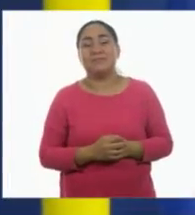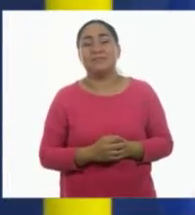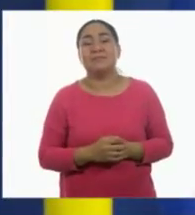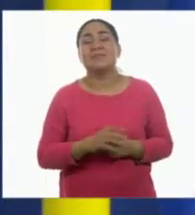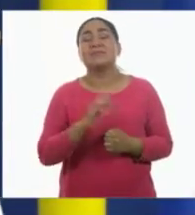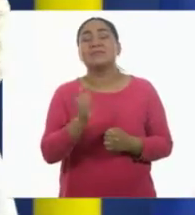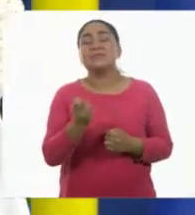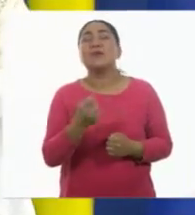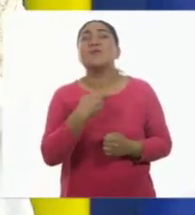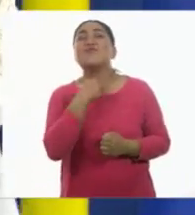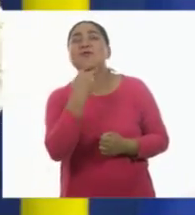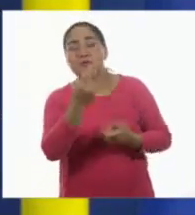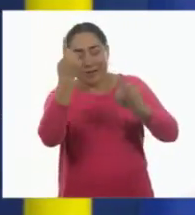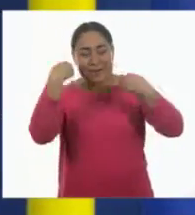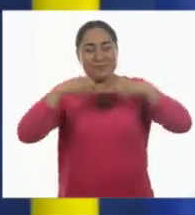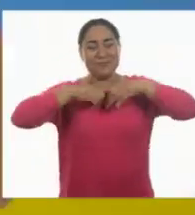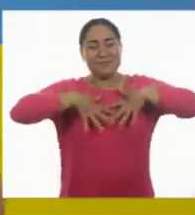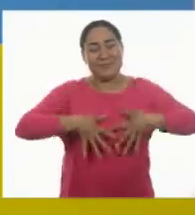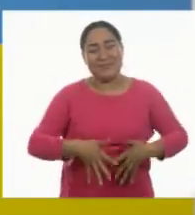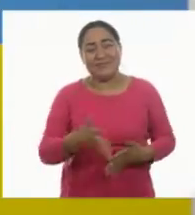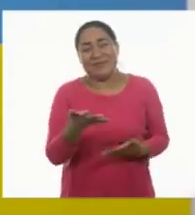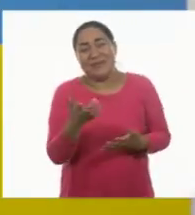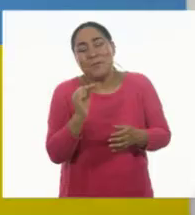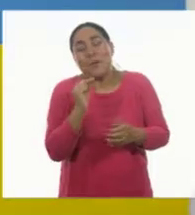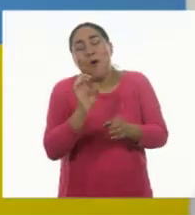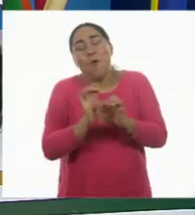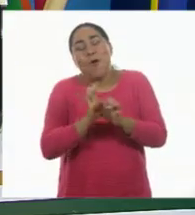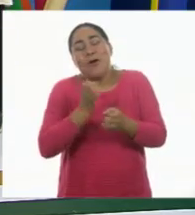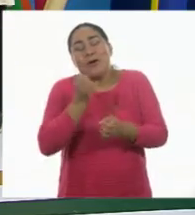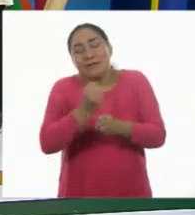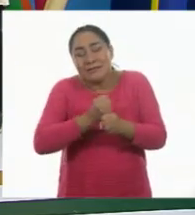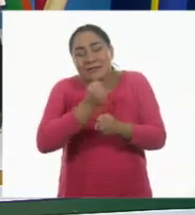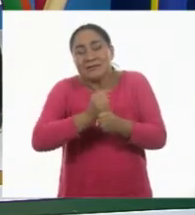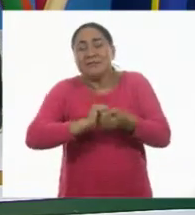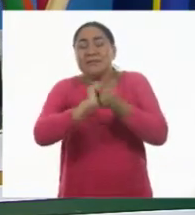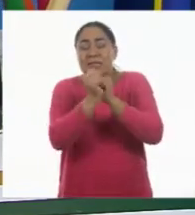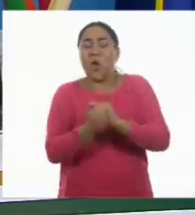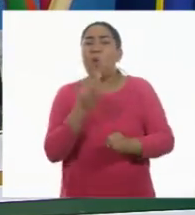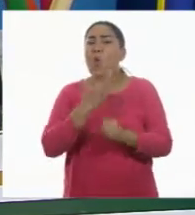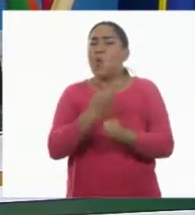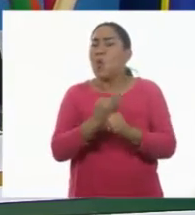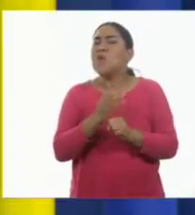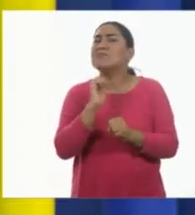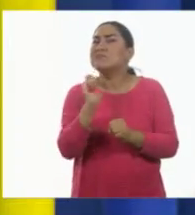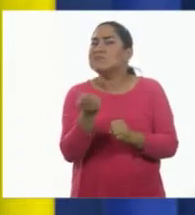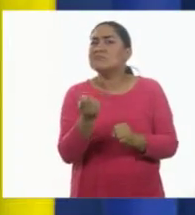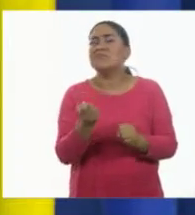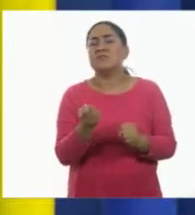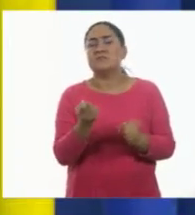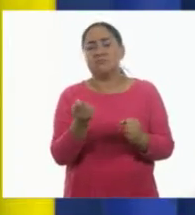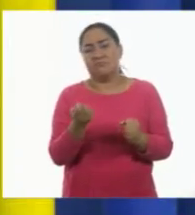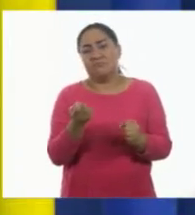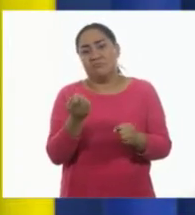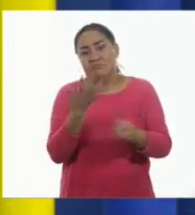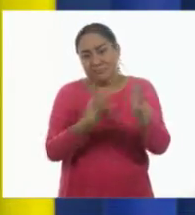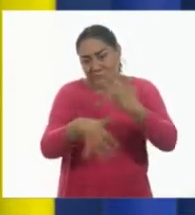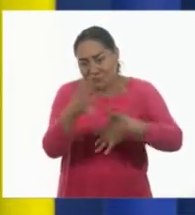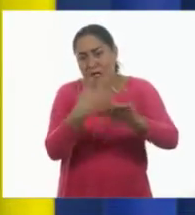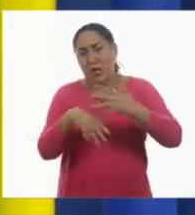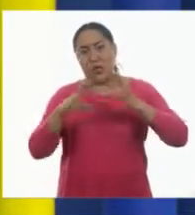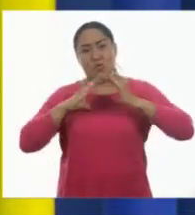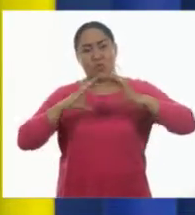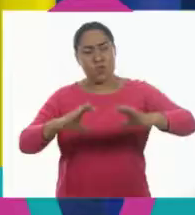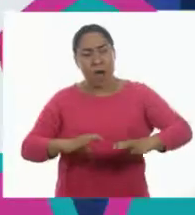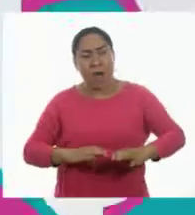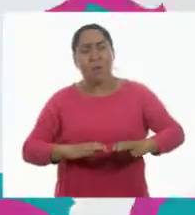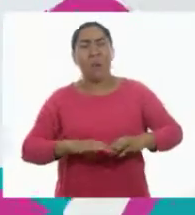como la voz y el cuerpo, porque vamos a seguir trabajando con voz y cuerpo, con sonidos y movimientos. Acordémonos que